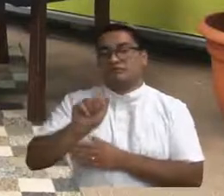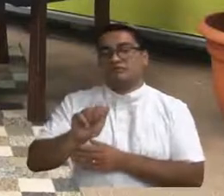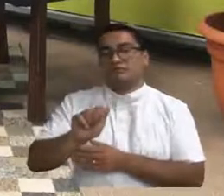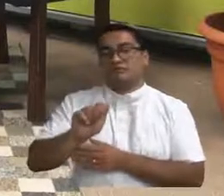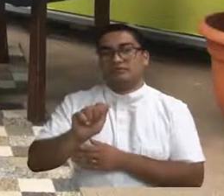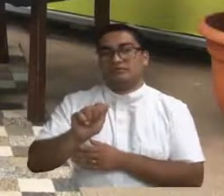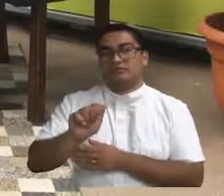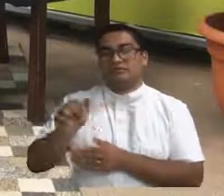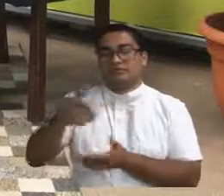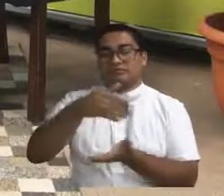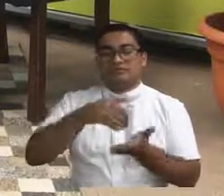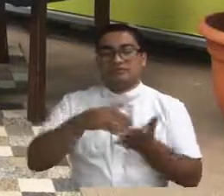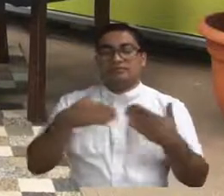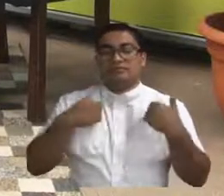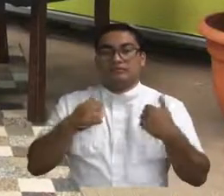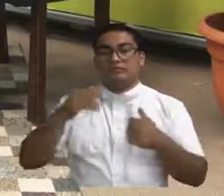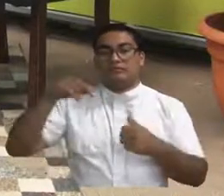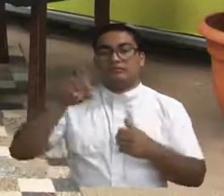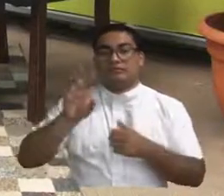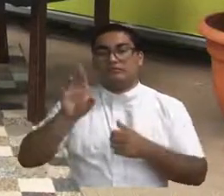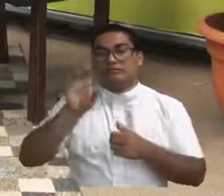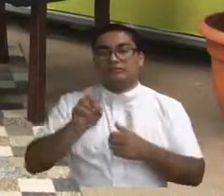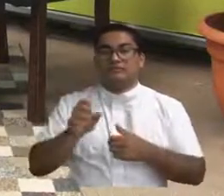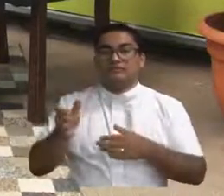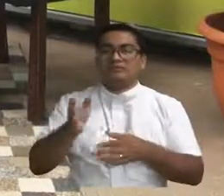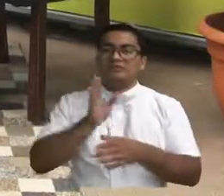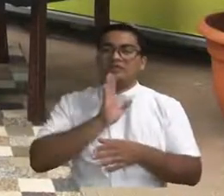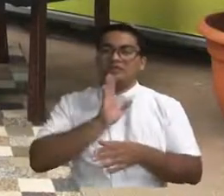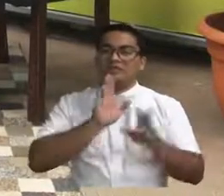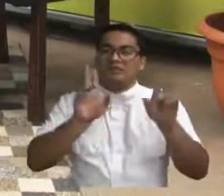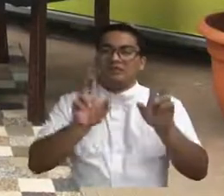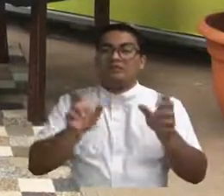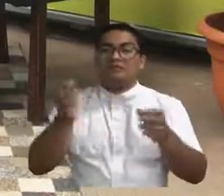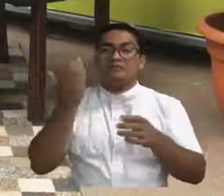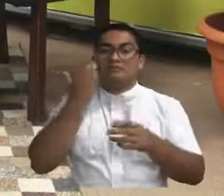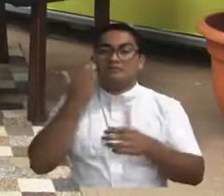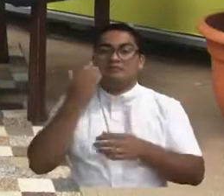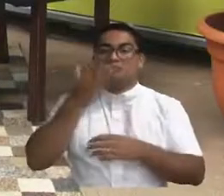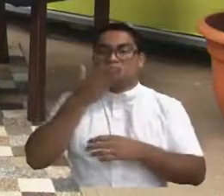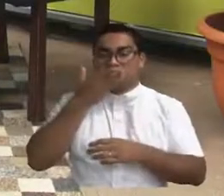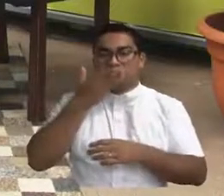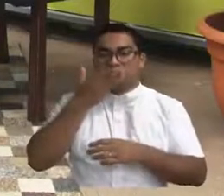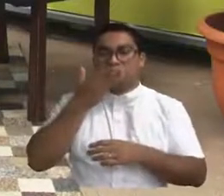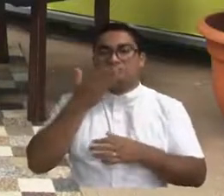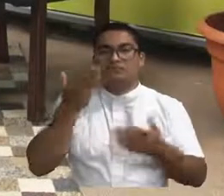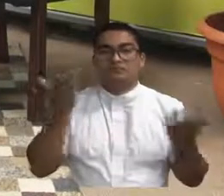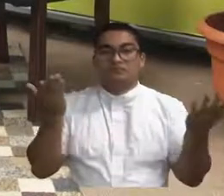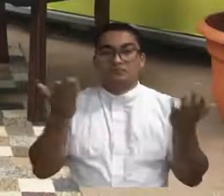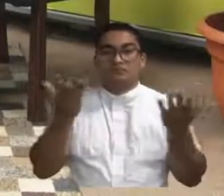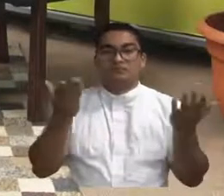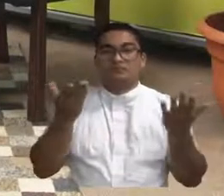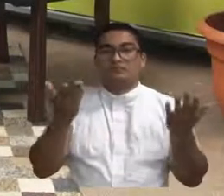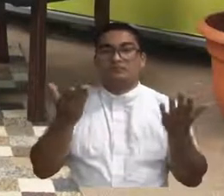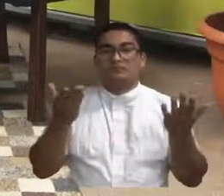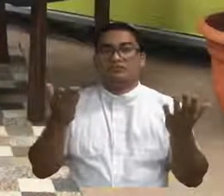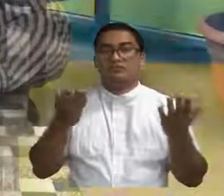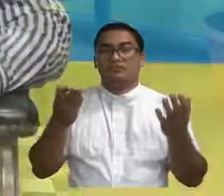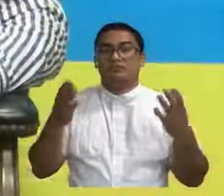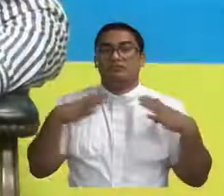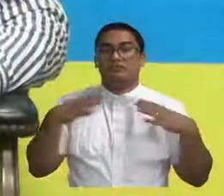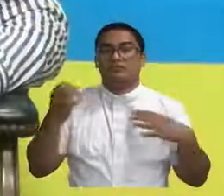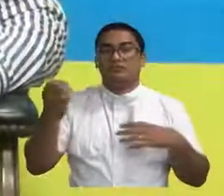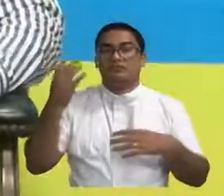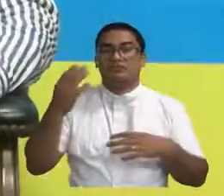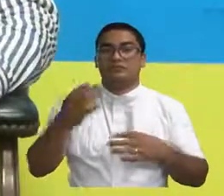del Centro de Salud Pedro Altamirano, conversando con ella sobre las enfermedades o la prevención de las enfermedades respiratorias en esta temporada de